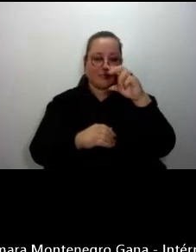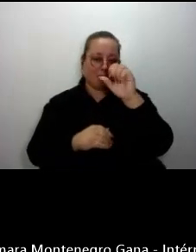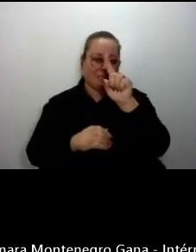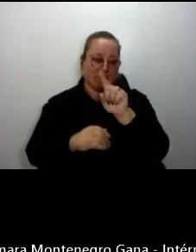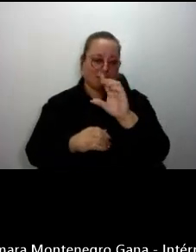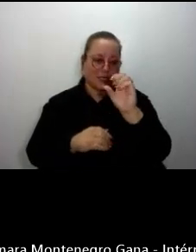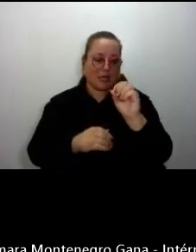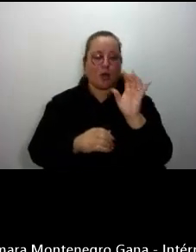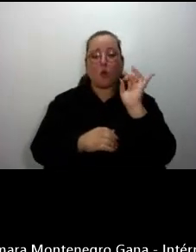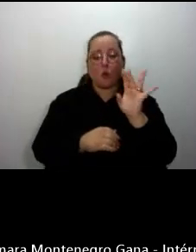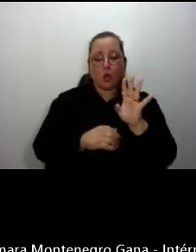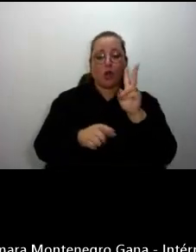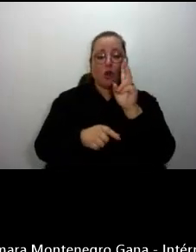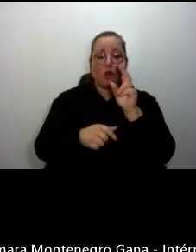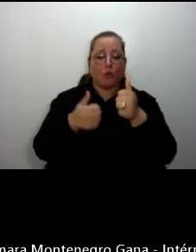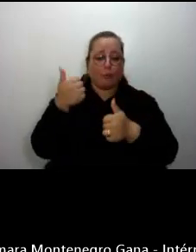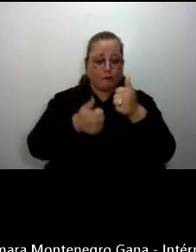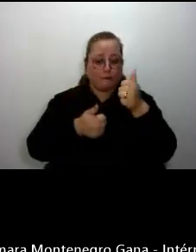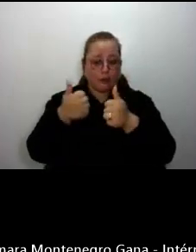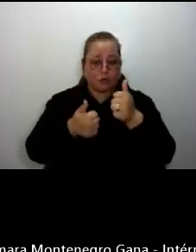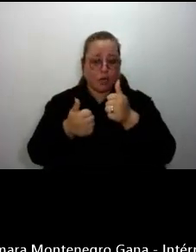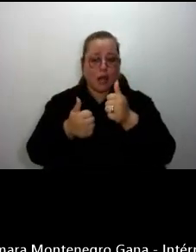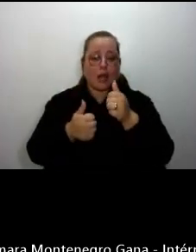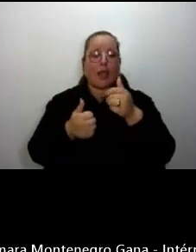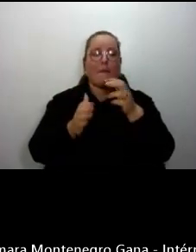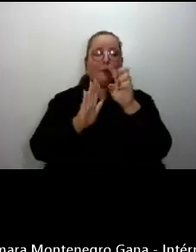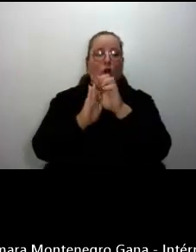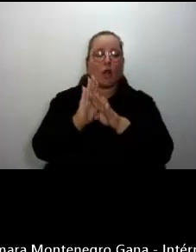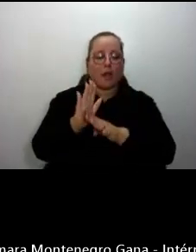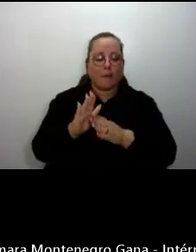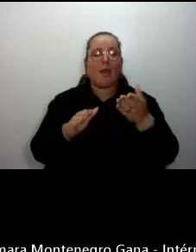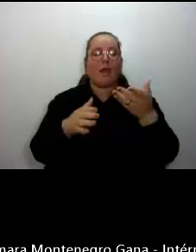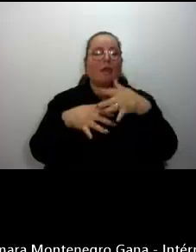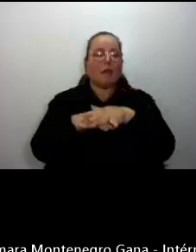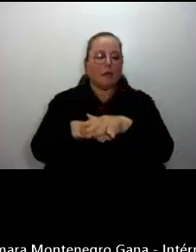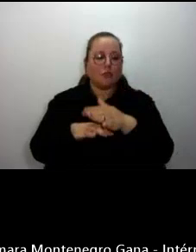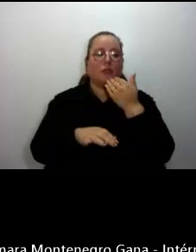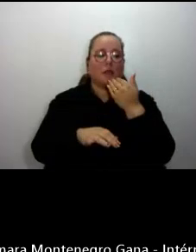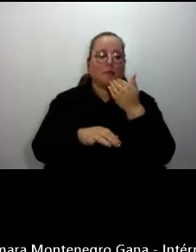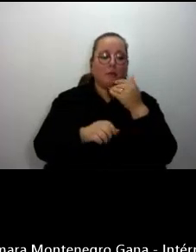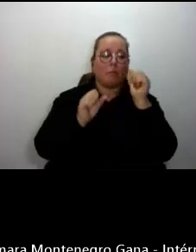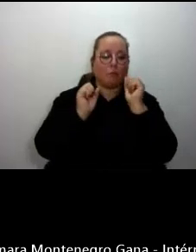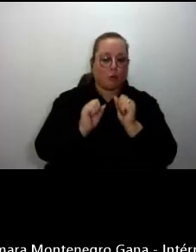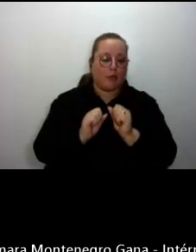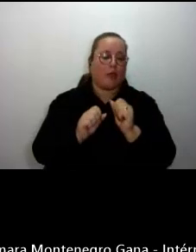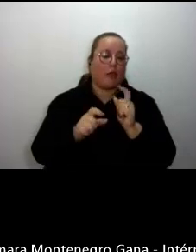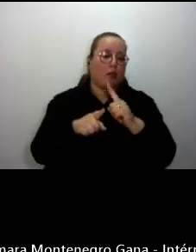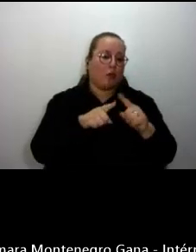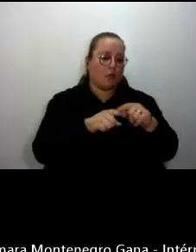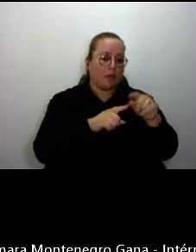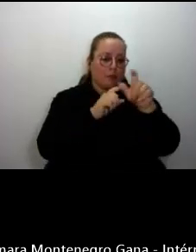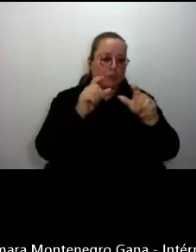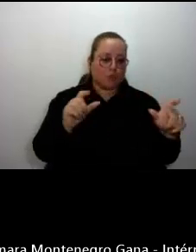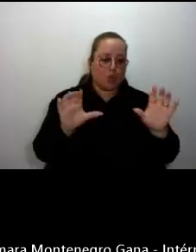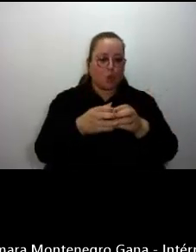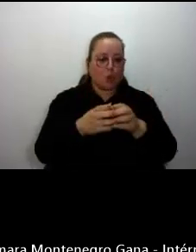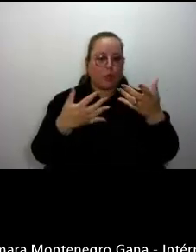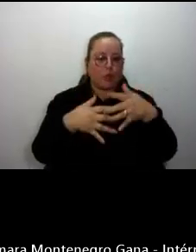van a ser solo los profesionales del programa de integración, sino que efectivamente pueden ser, ¿verdad?, bien, profesionales del equipo de